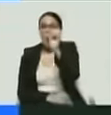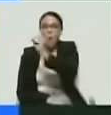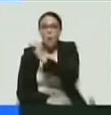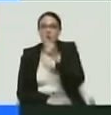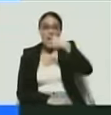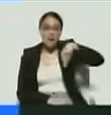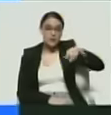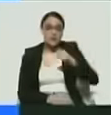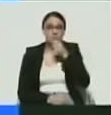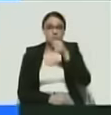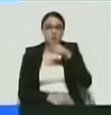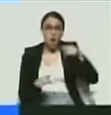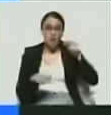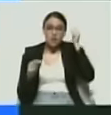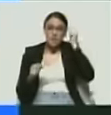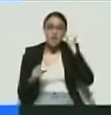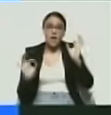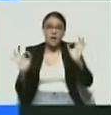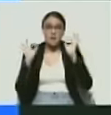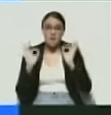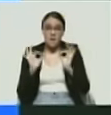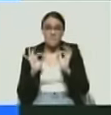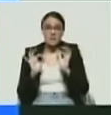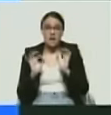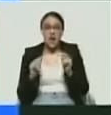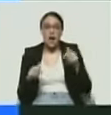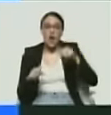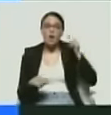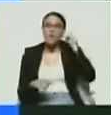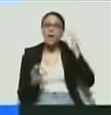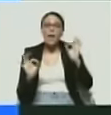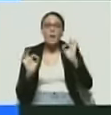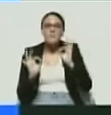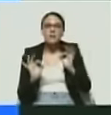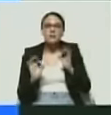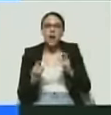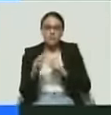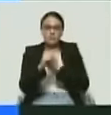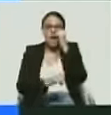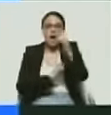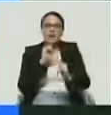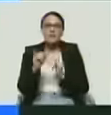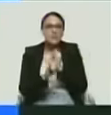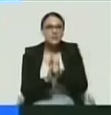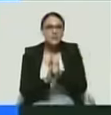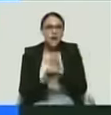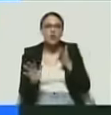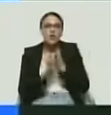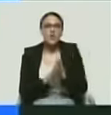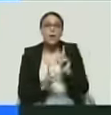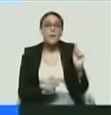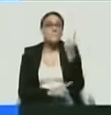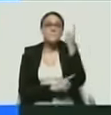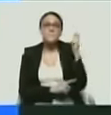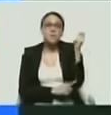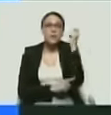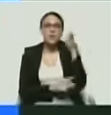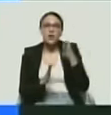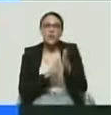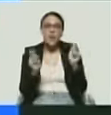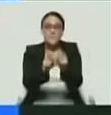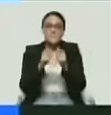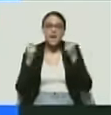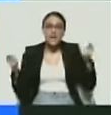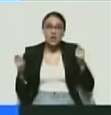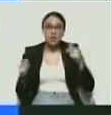hoy en un día de pluma libertaria, en un aniversario más de la primera edición del periódico que